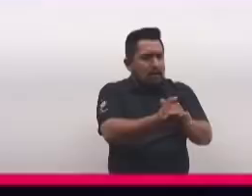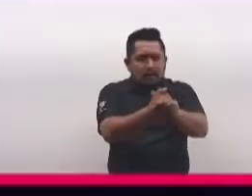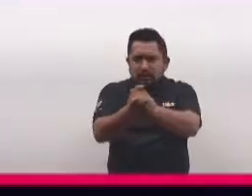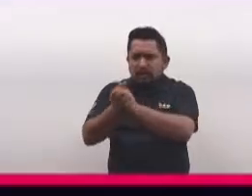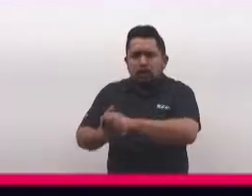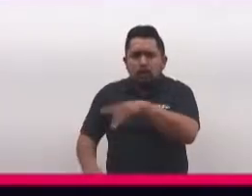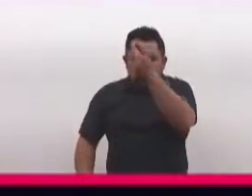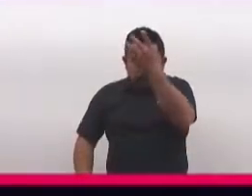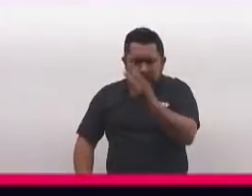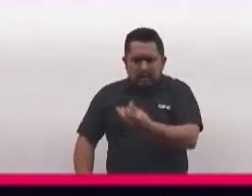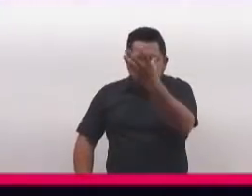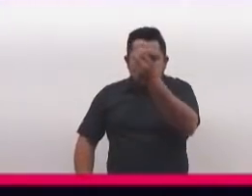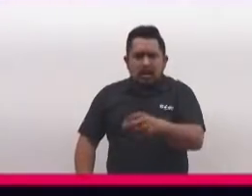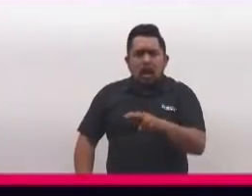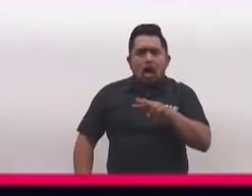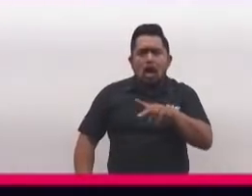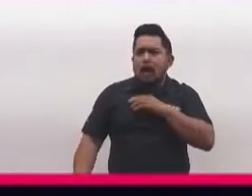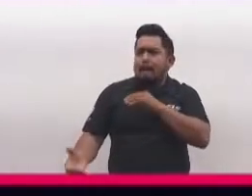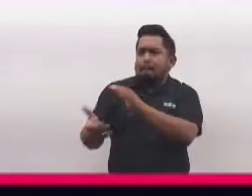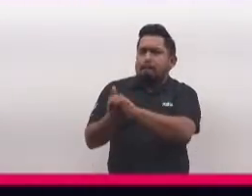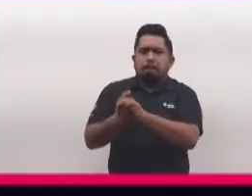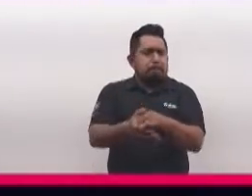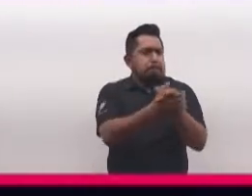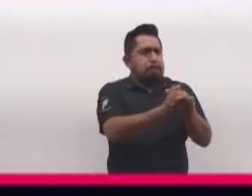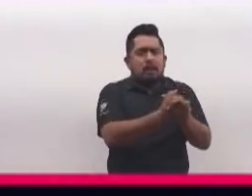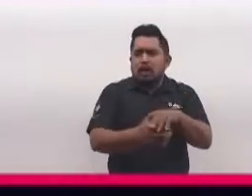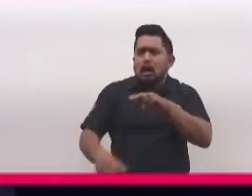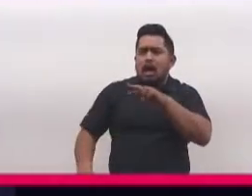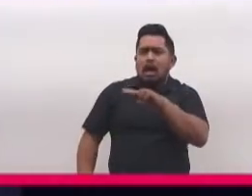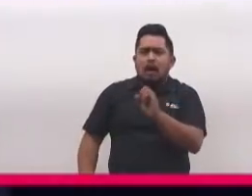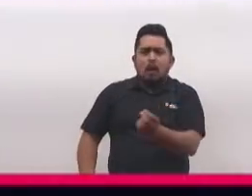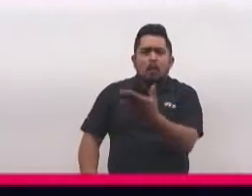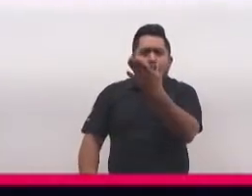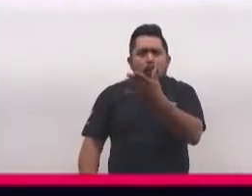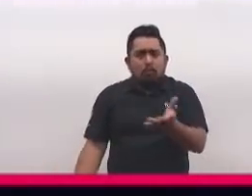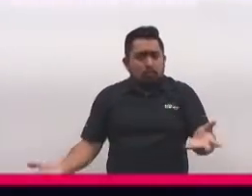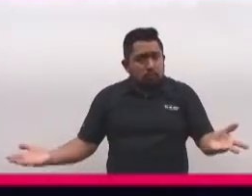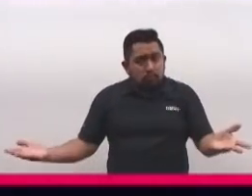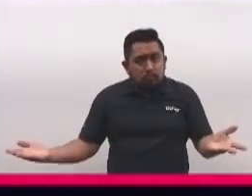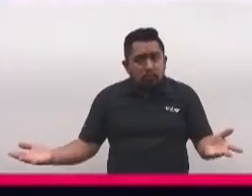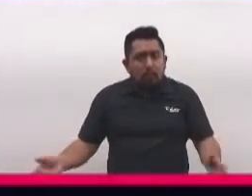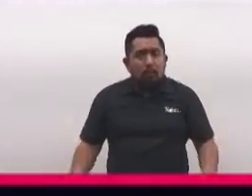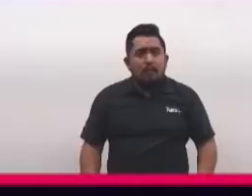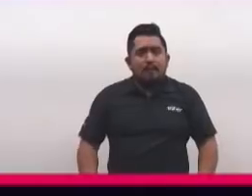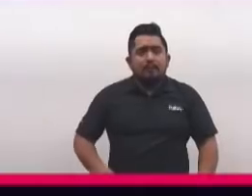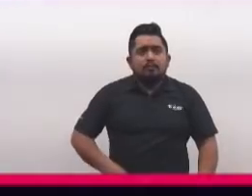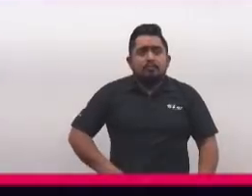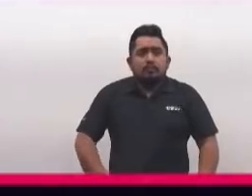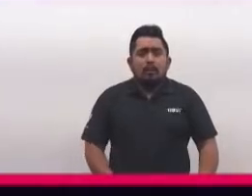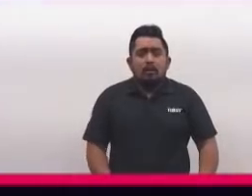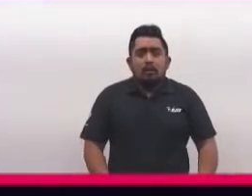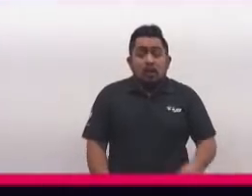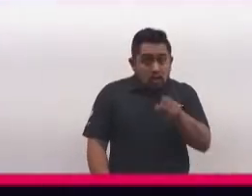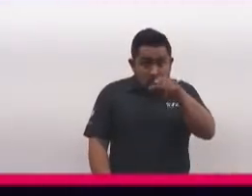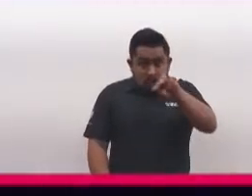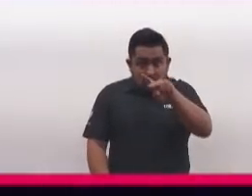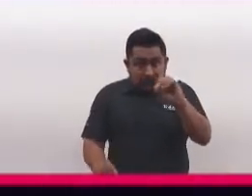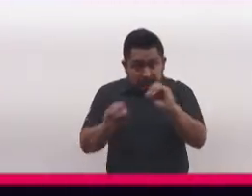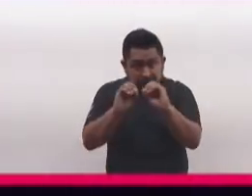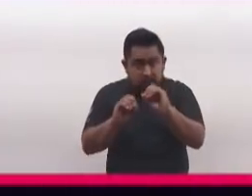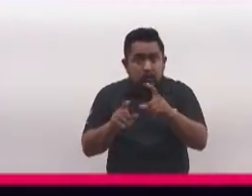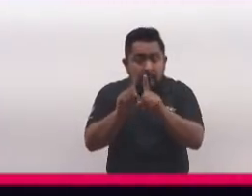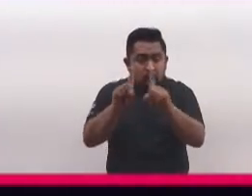días hacemos amigos no es que uno cuando estos viejos se queda solo solo por bruto o sea porque no tiene amigos